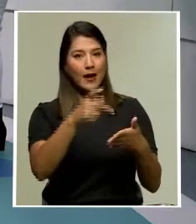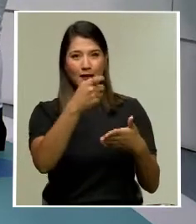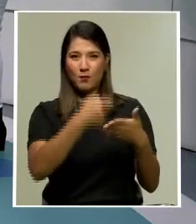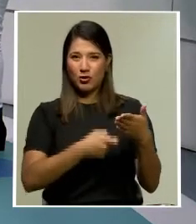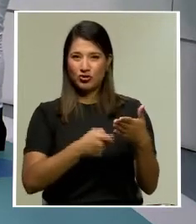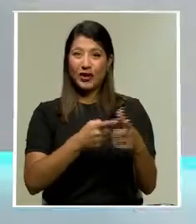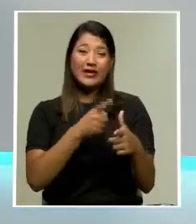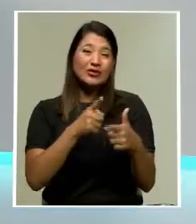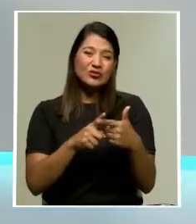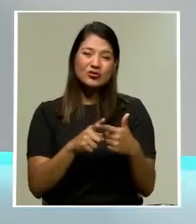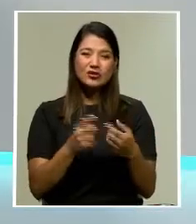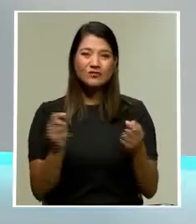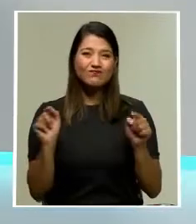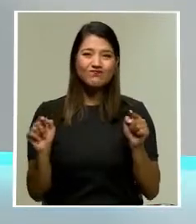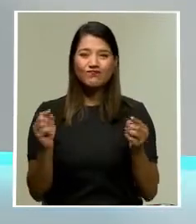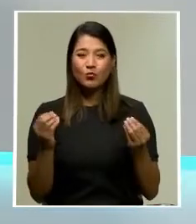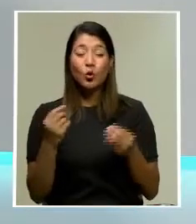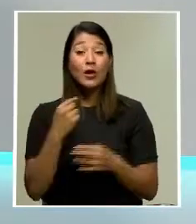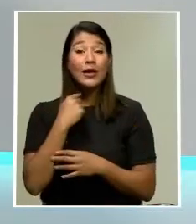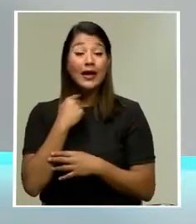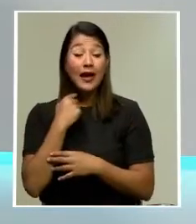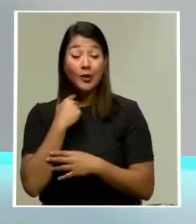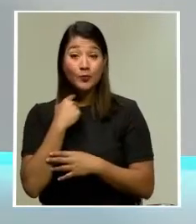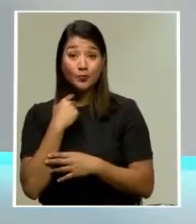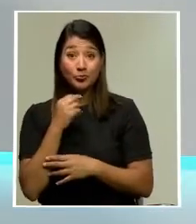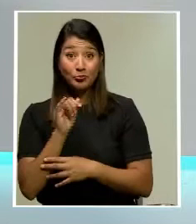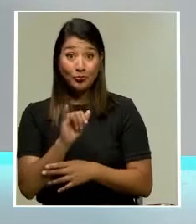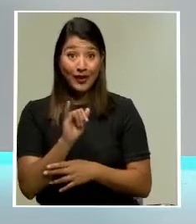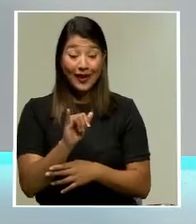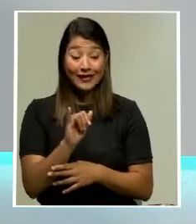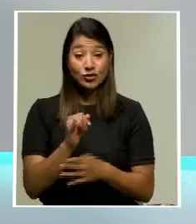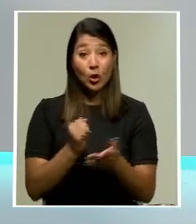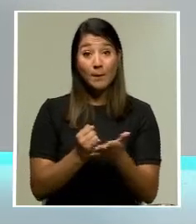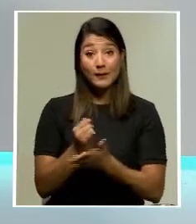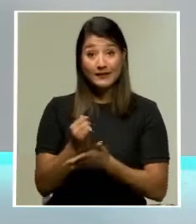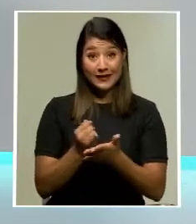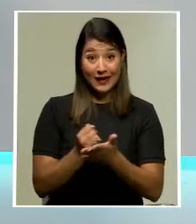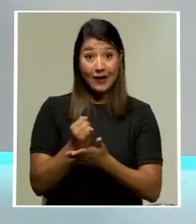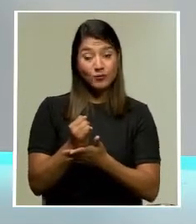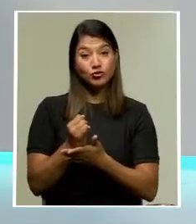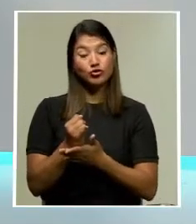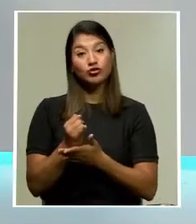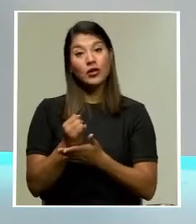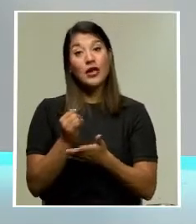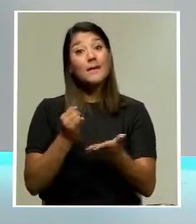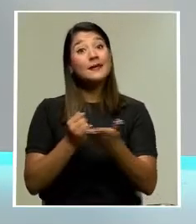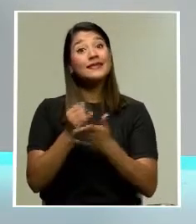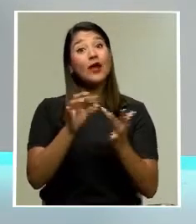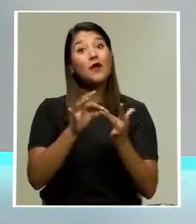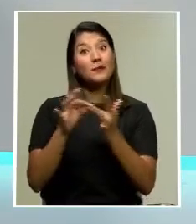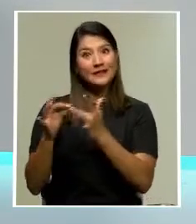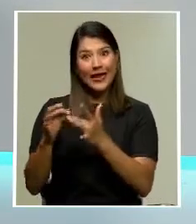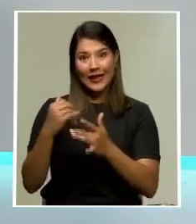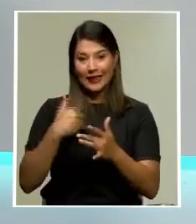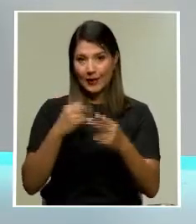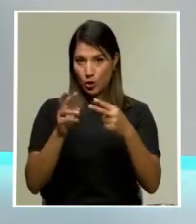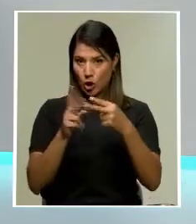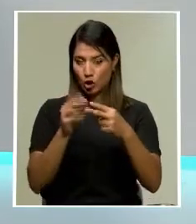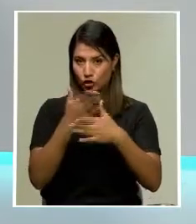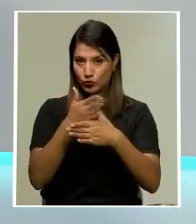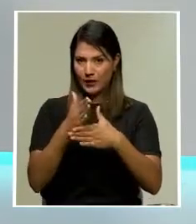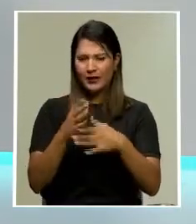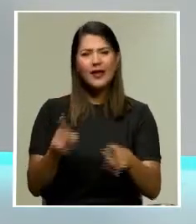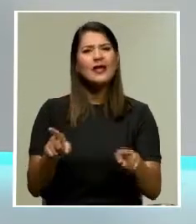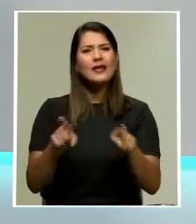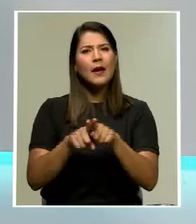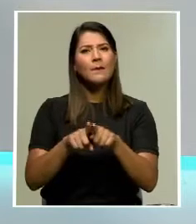mercado. De eso hablamos e informamos en este reportaje especial que hemos preparado en 2 entregas, y también sobre la promesa de